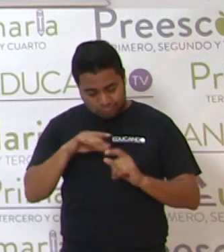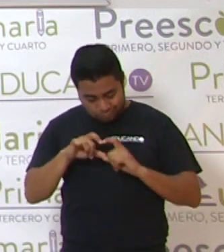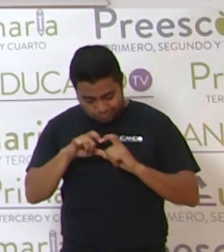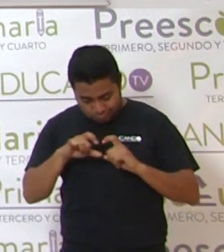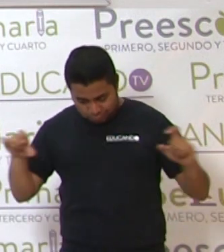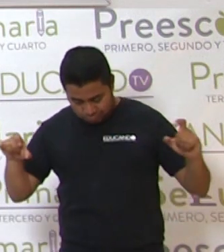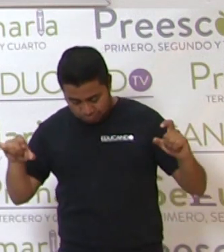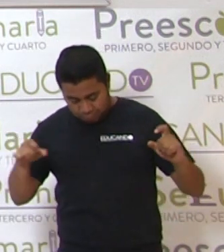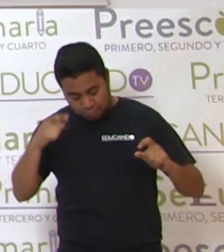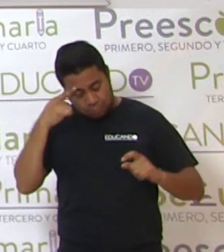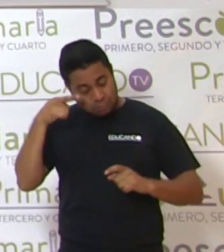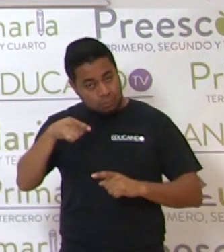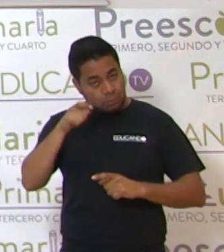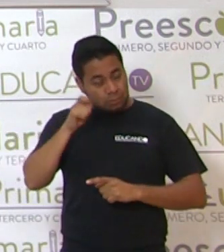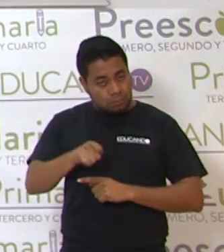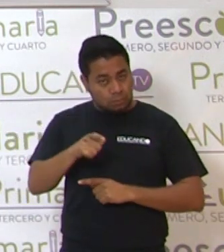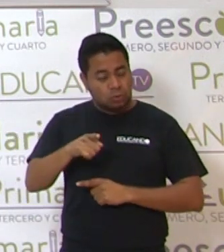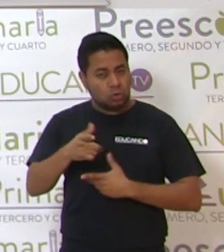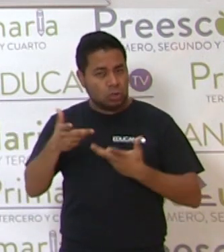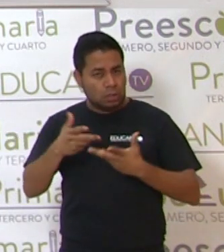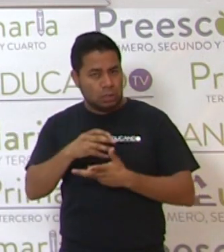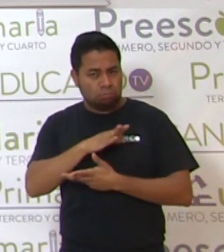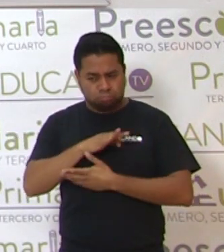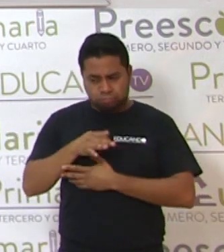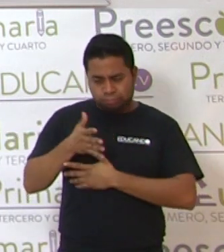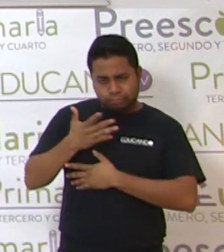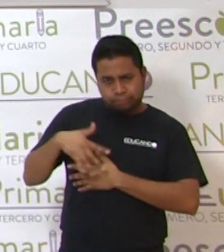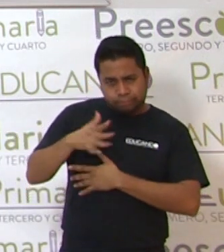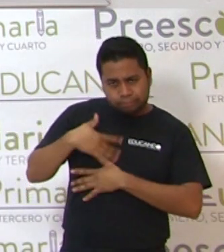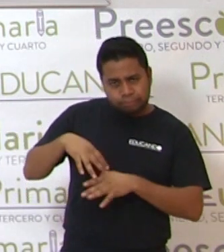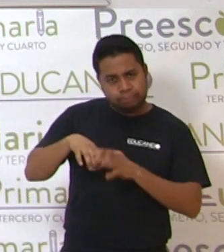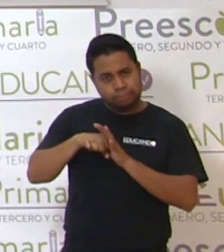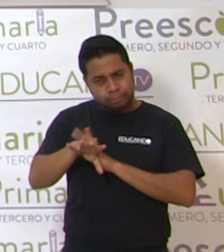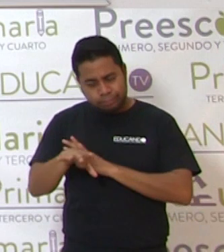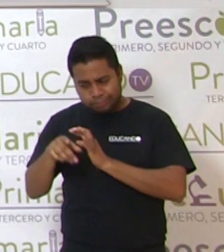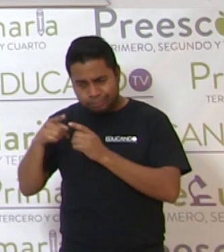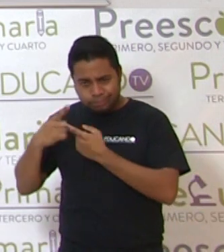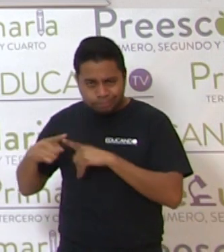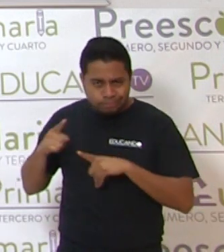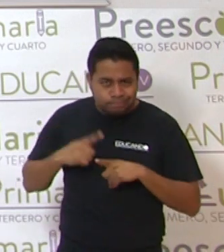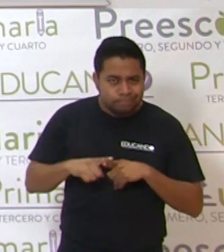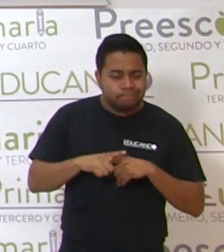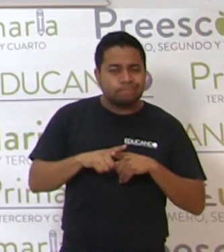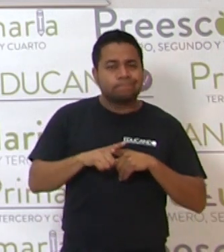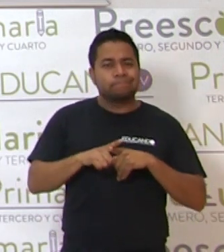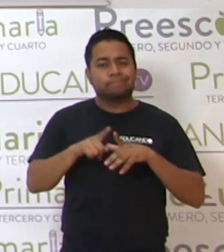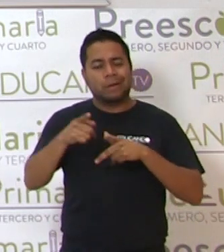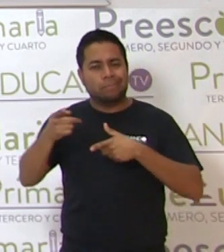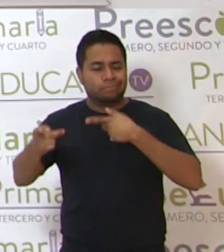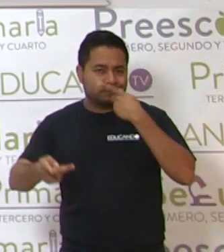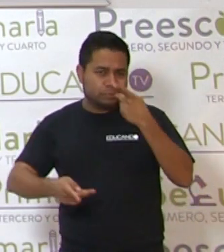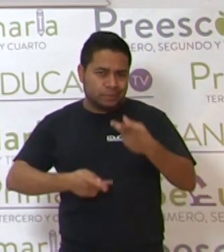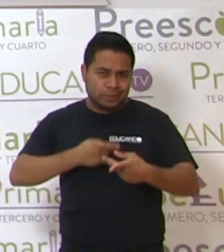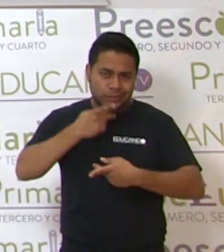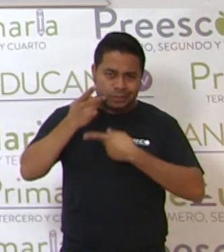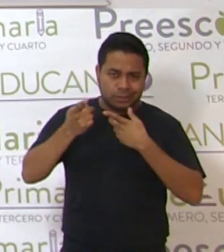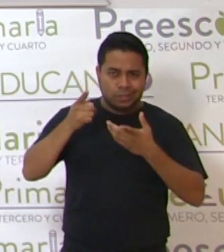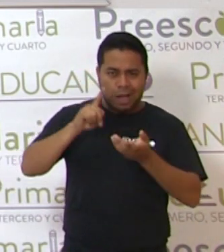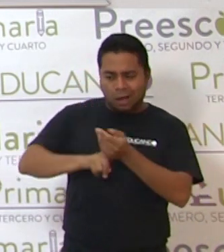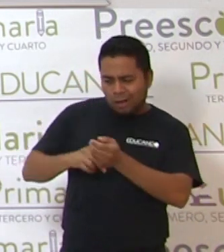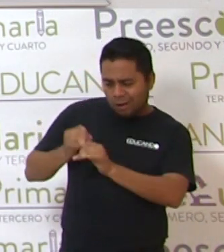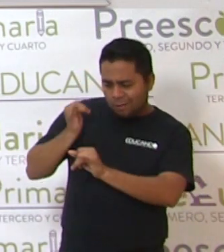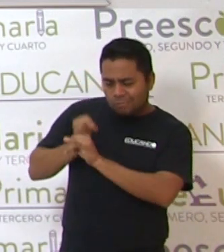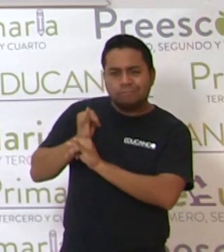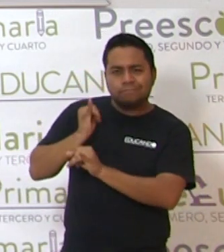referencia en donde tú vas a poder buscar diferentes recursos o poesías en línea,